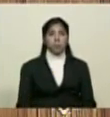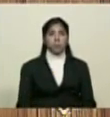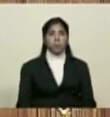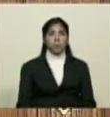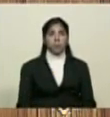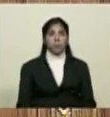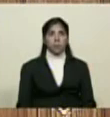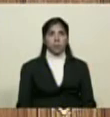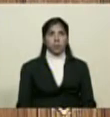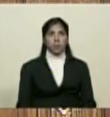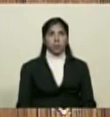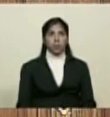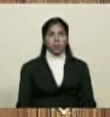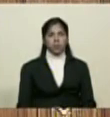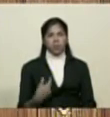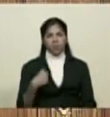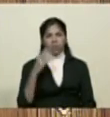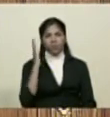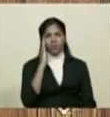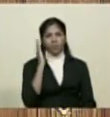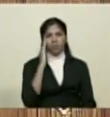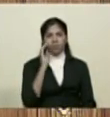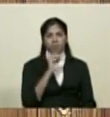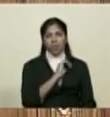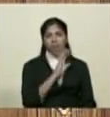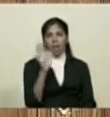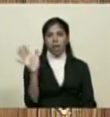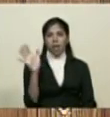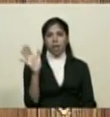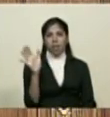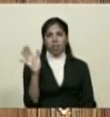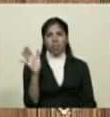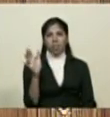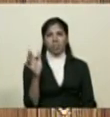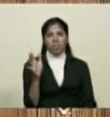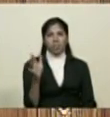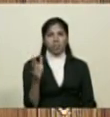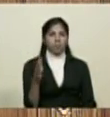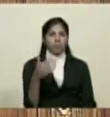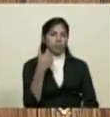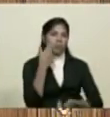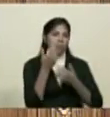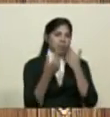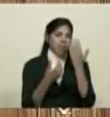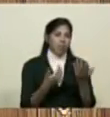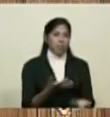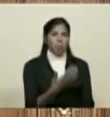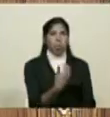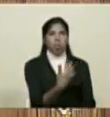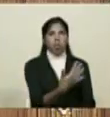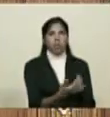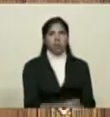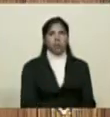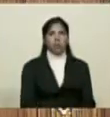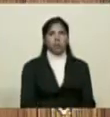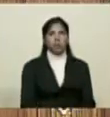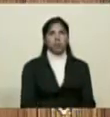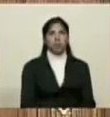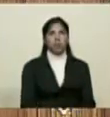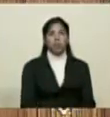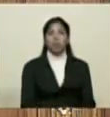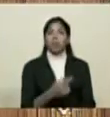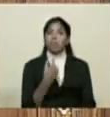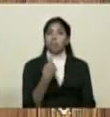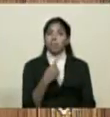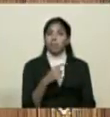Claro, uno entiende que son pajuatadas, pero alguien mueve eso, alguien mueve